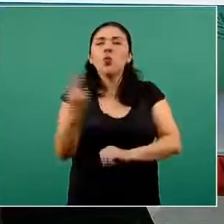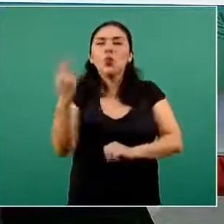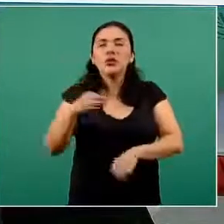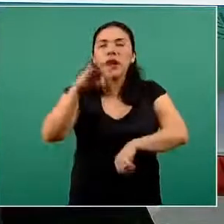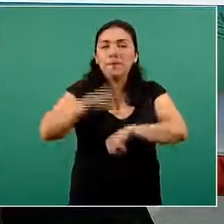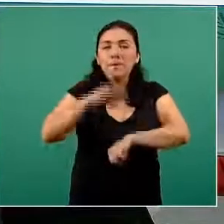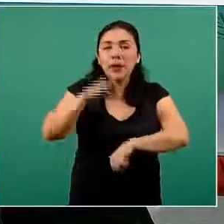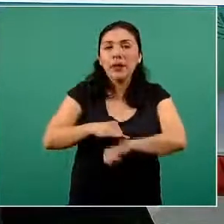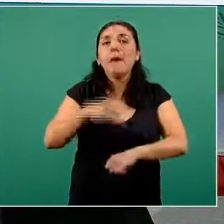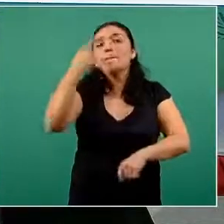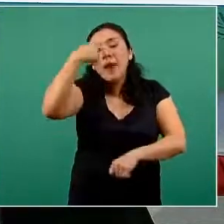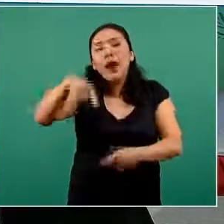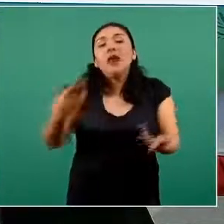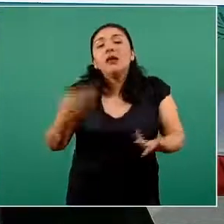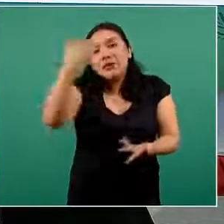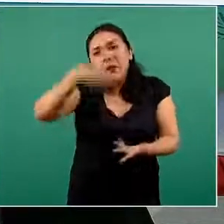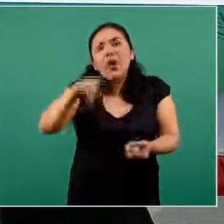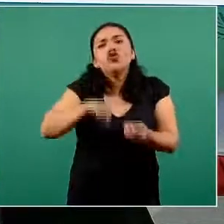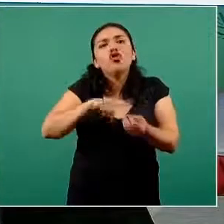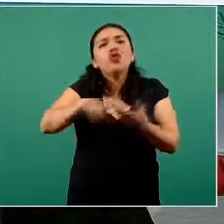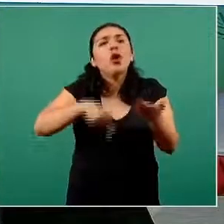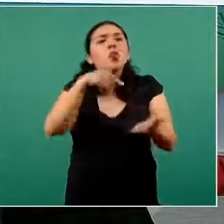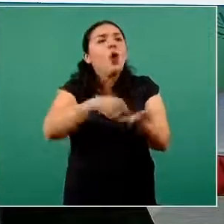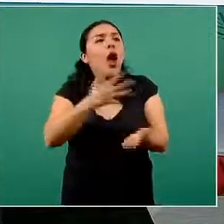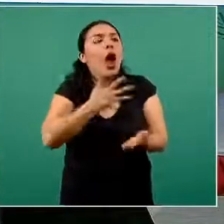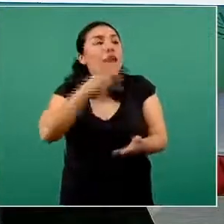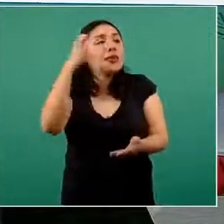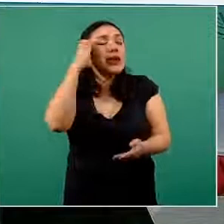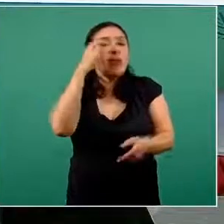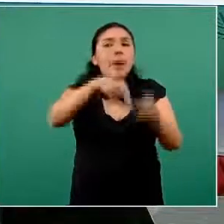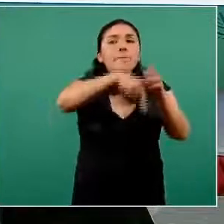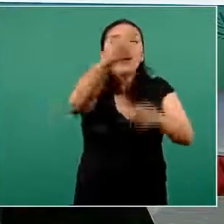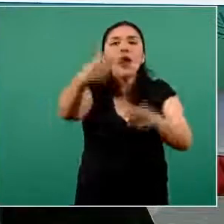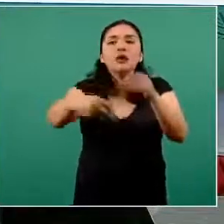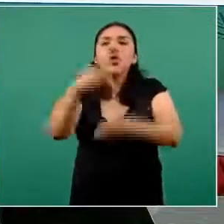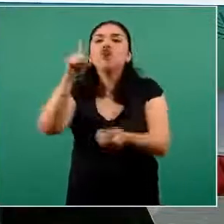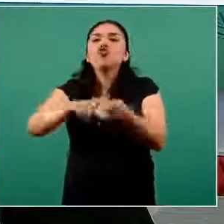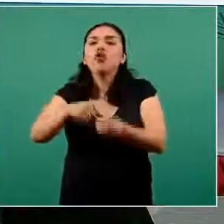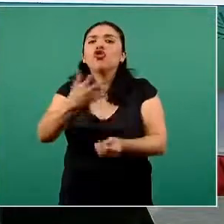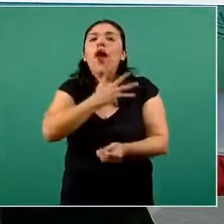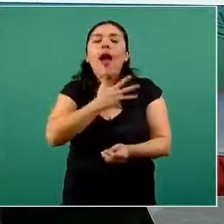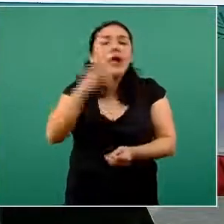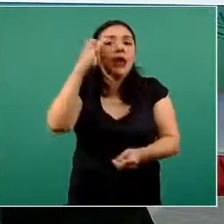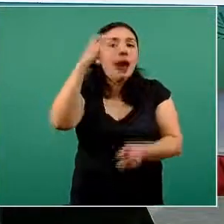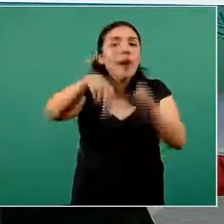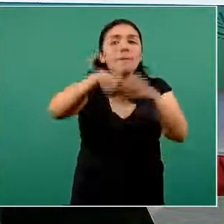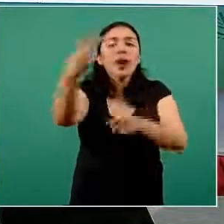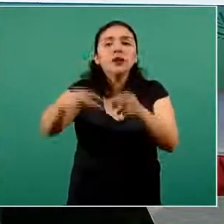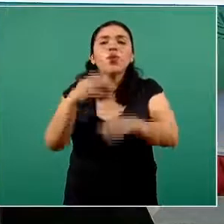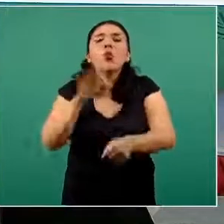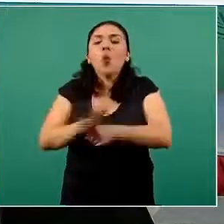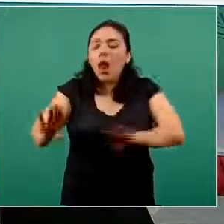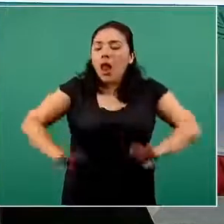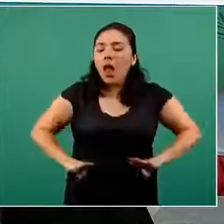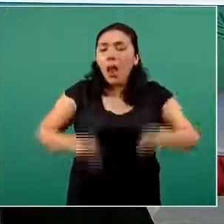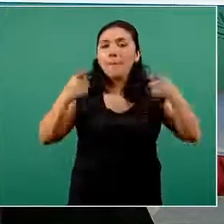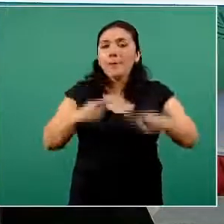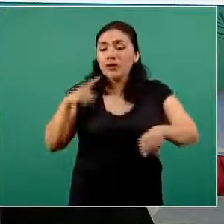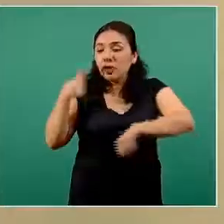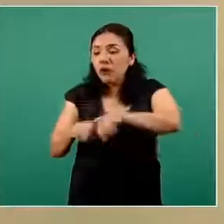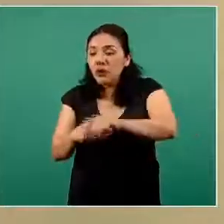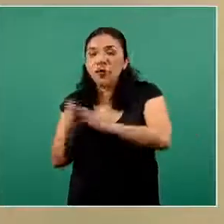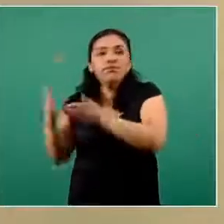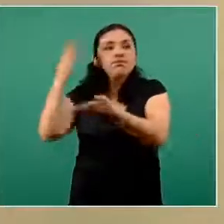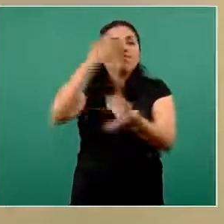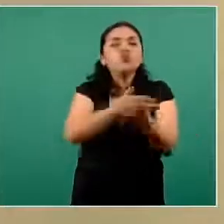Para saber dónde estaban las camas disponibles, cuáles eran las unidades médicas que tenían camas disponibles y el tipo de paciente que podía acudir a las